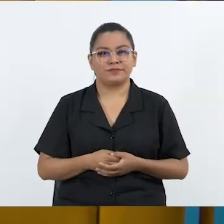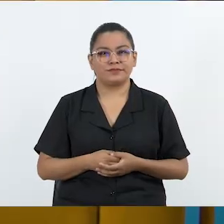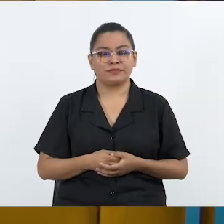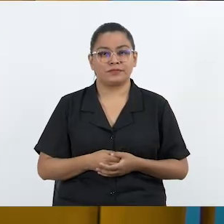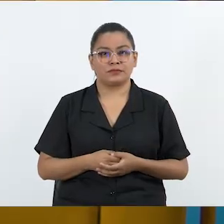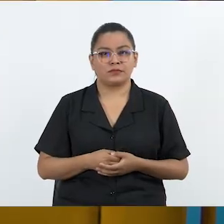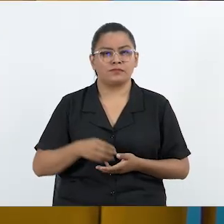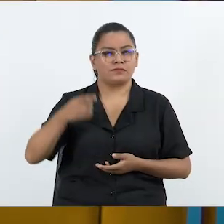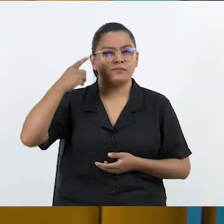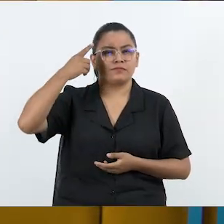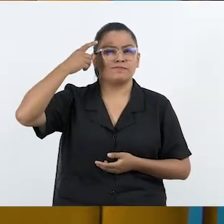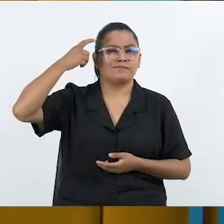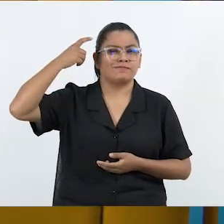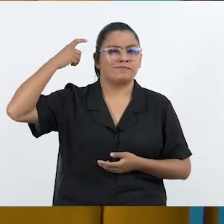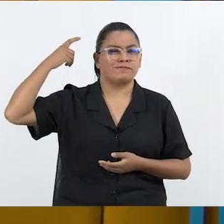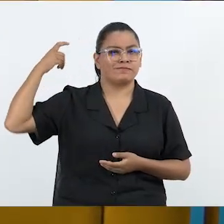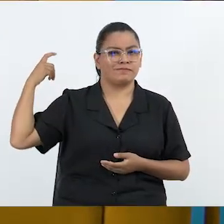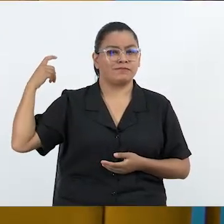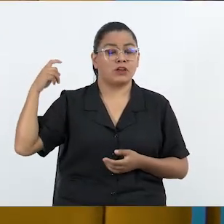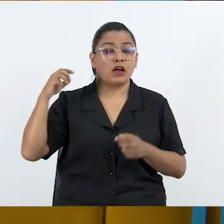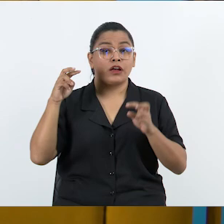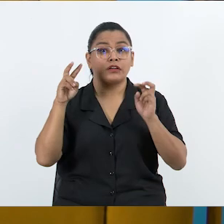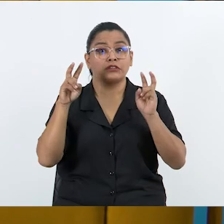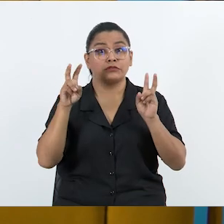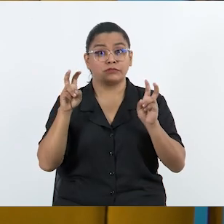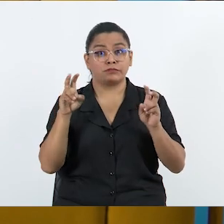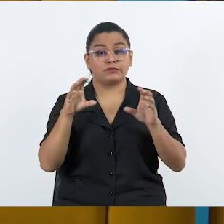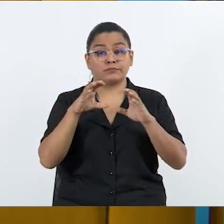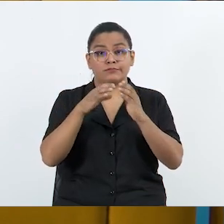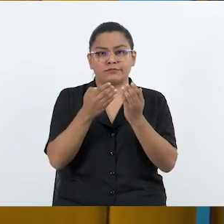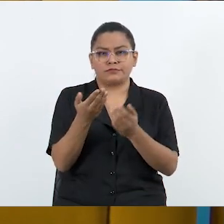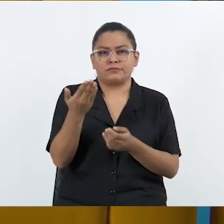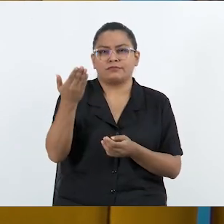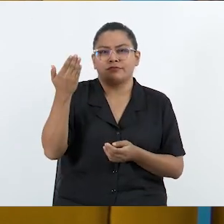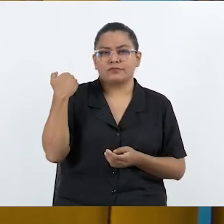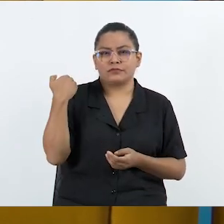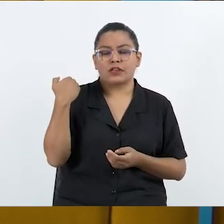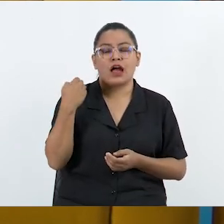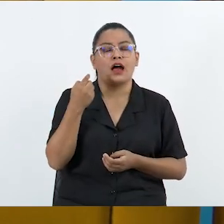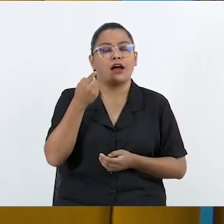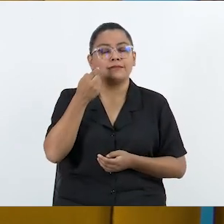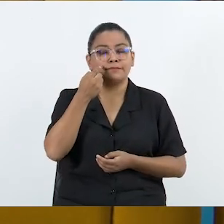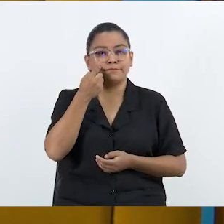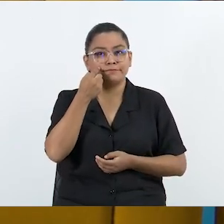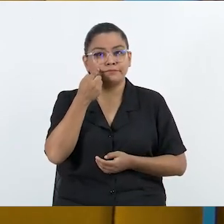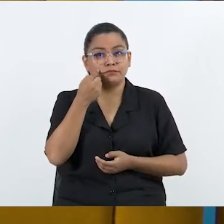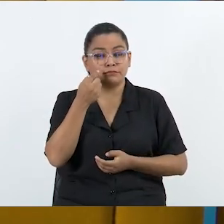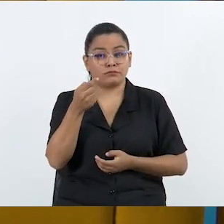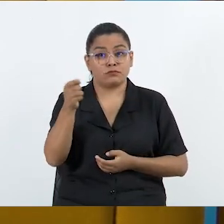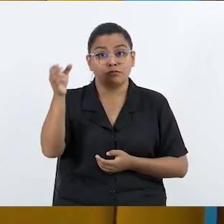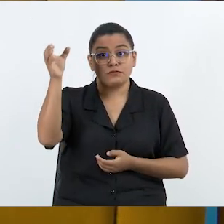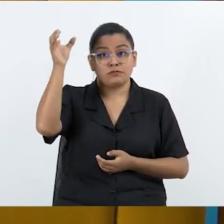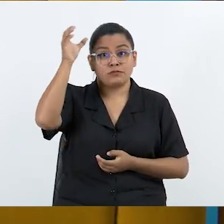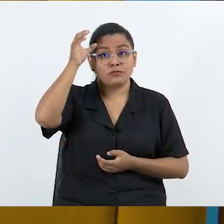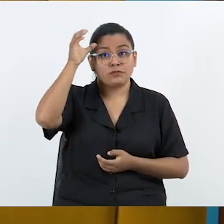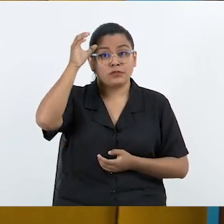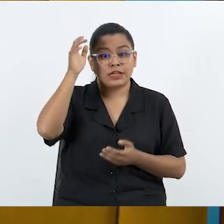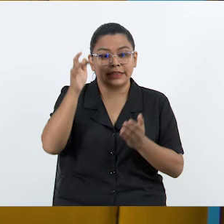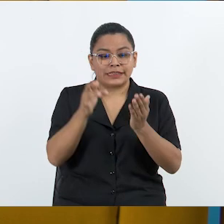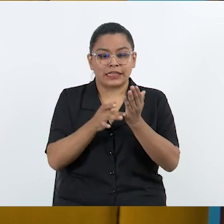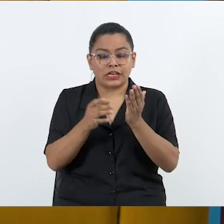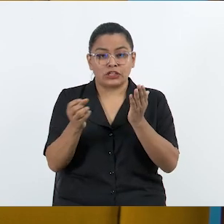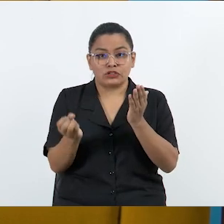Si recordamos algunos de los contenidos del webinario anterior, podemos encontrarnos con el concepto de tecnologías para